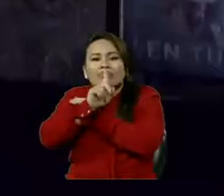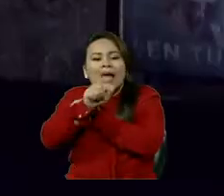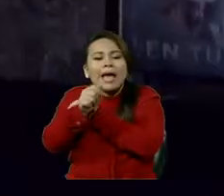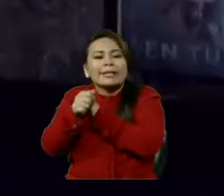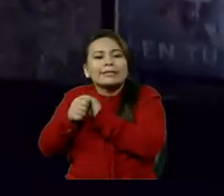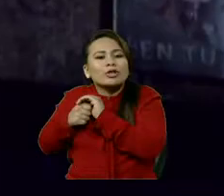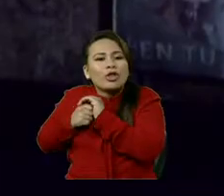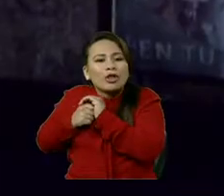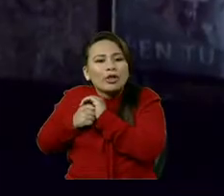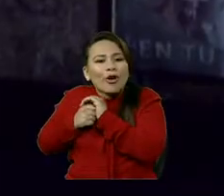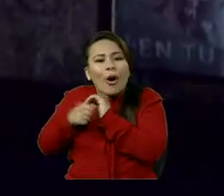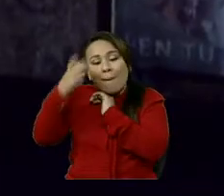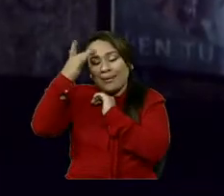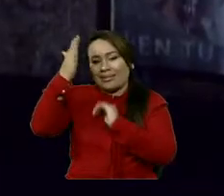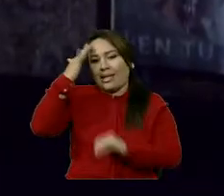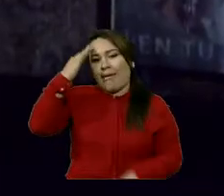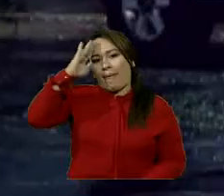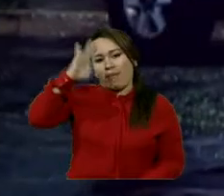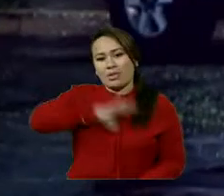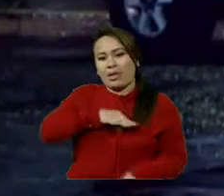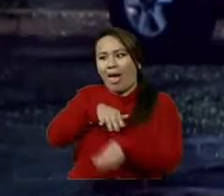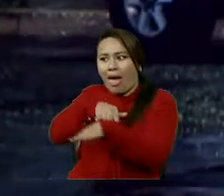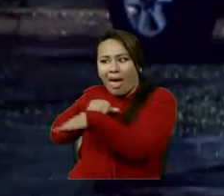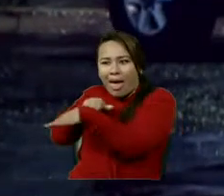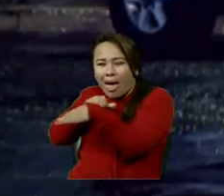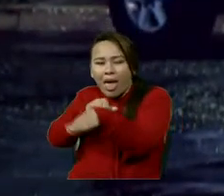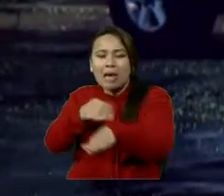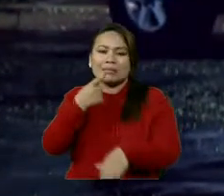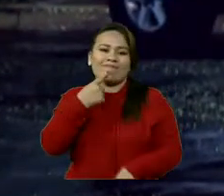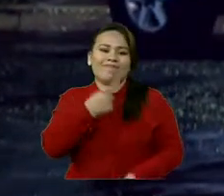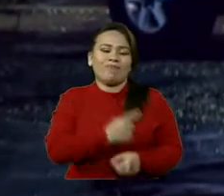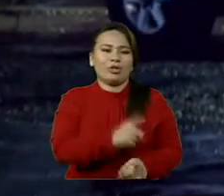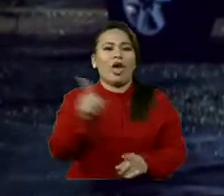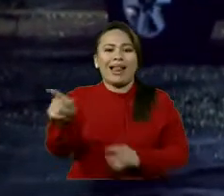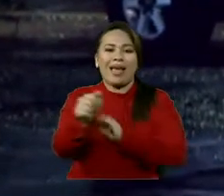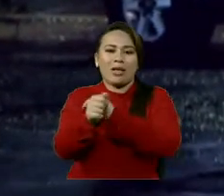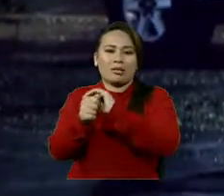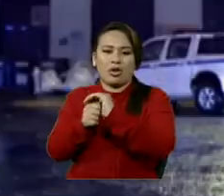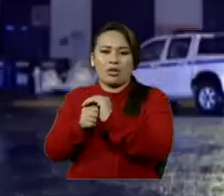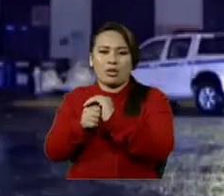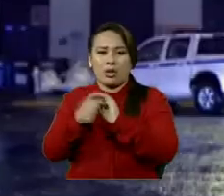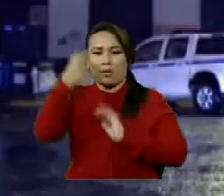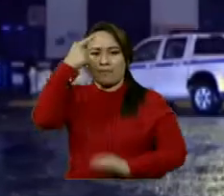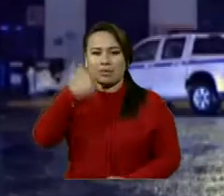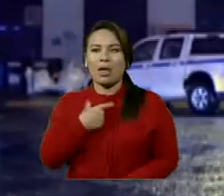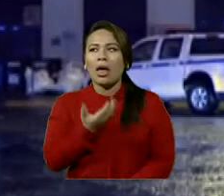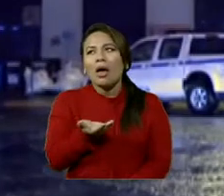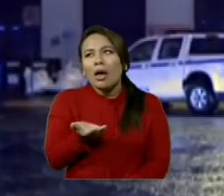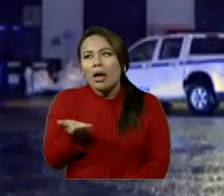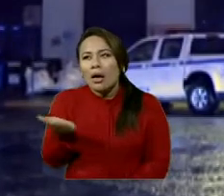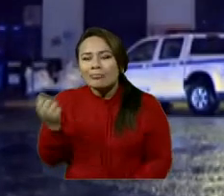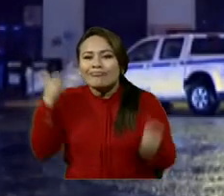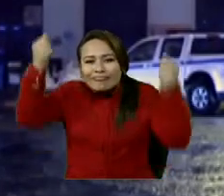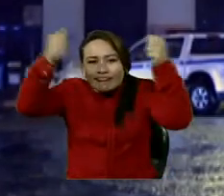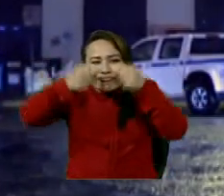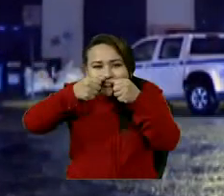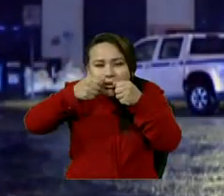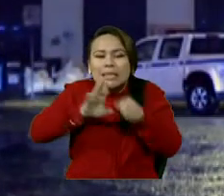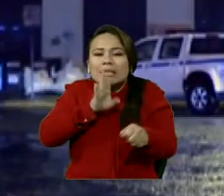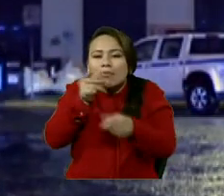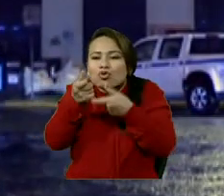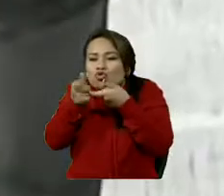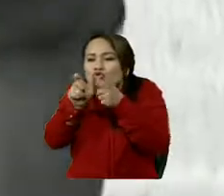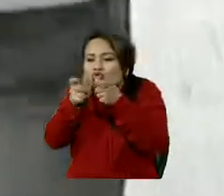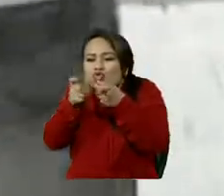la orden de captura en mano, agentes de la DINAPEN caminaron por donde se reunían y recorrían las calles, hasta que horas atrás lograron dar con su